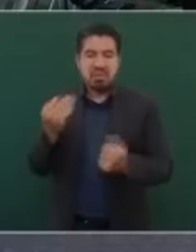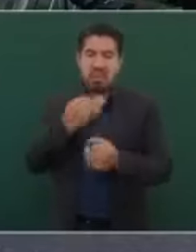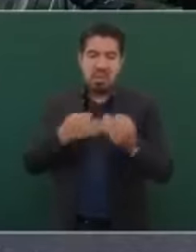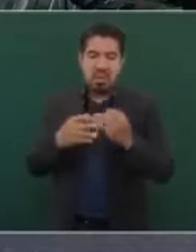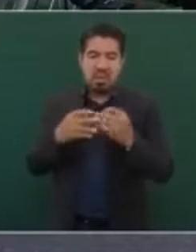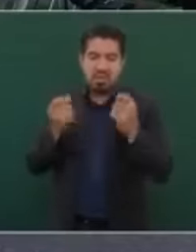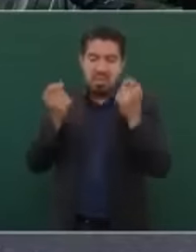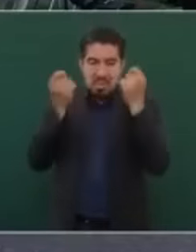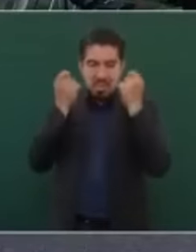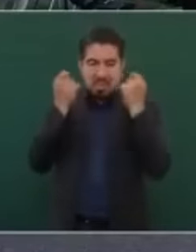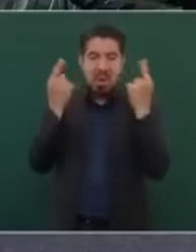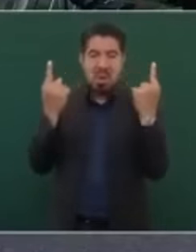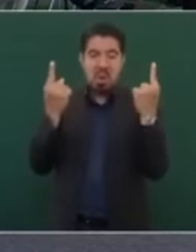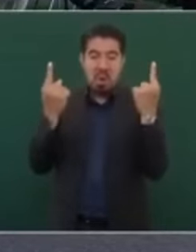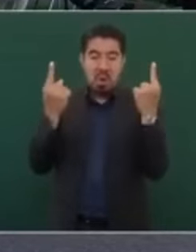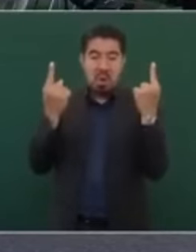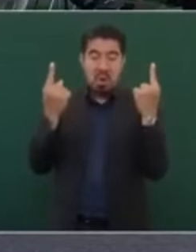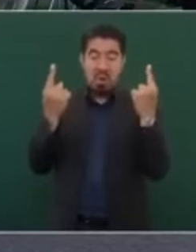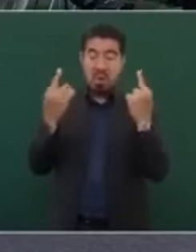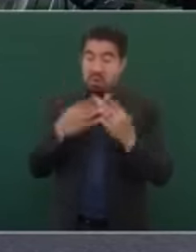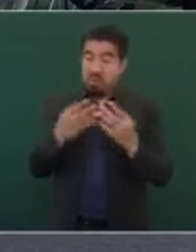no manipulado.